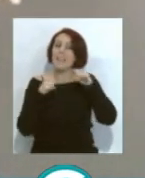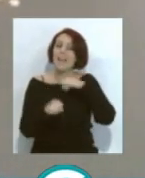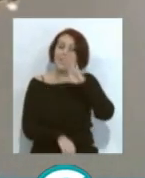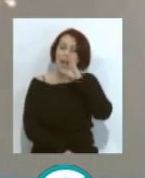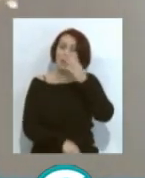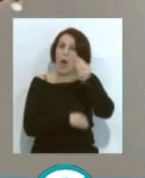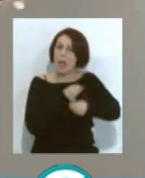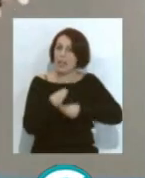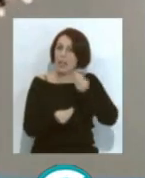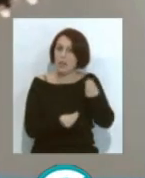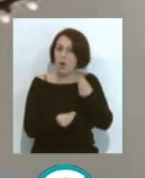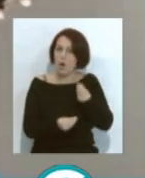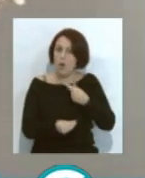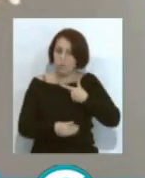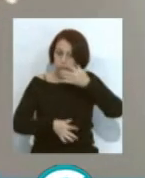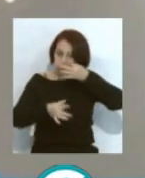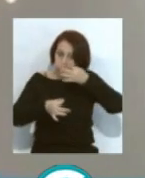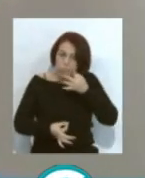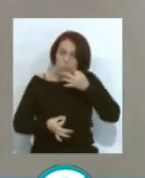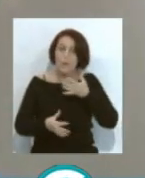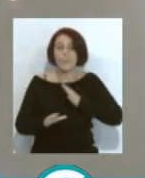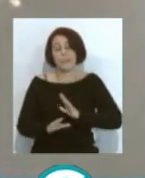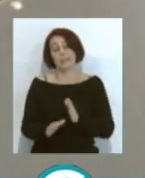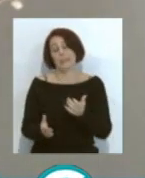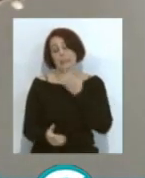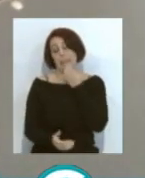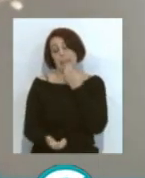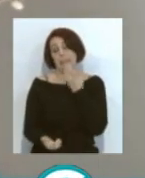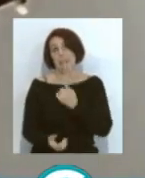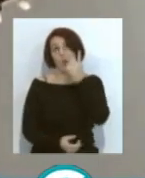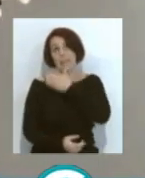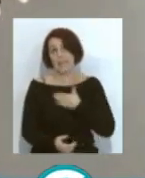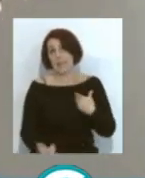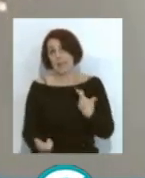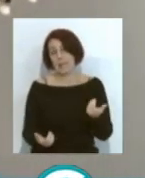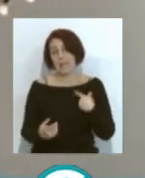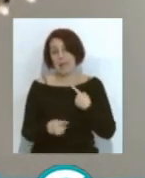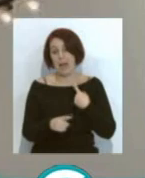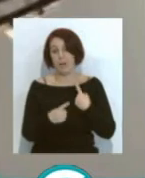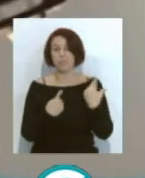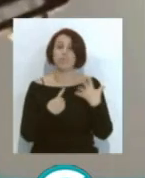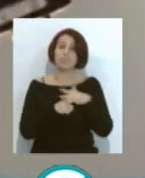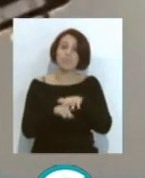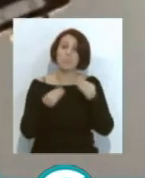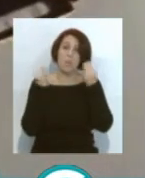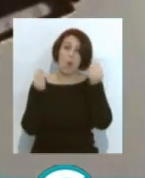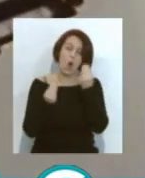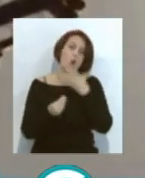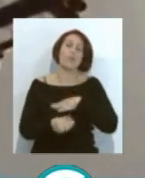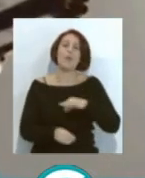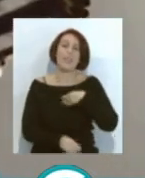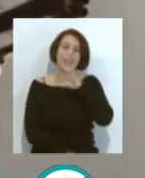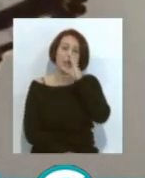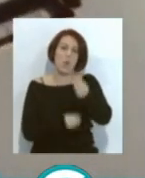hacerlo en vivo. Pero bueno, si Dios quiere, se va aclarando un poco la cosa, pues tendremos oportunidad de hacer algunos